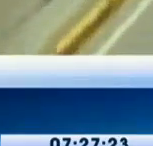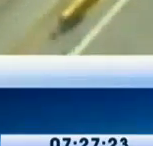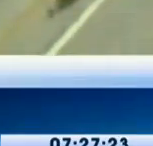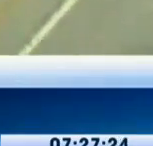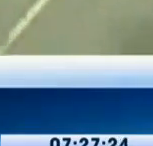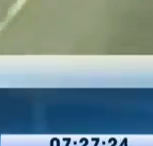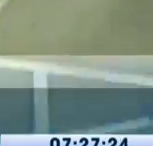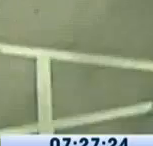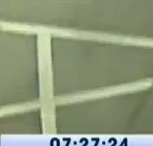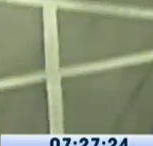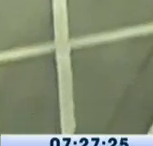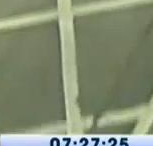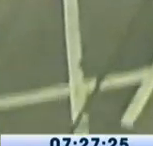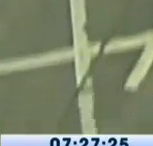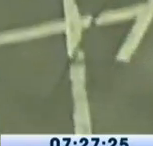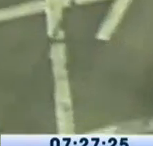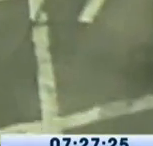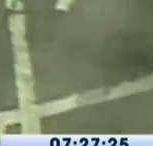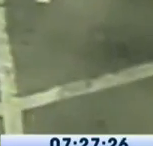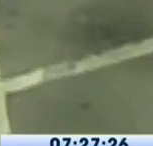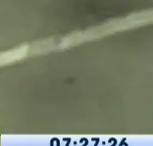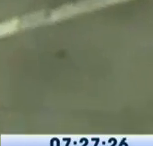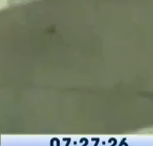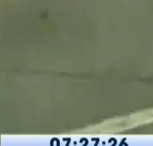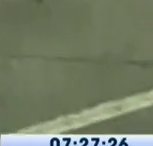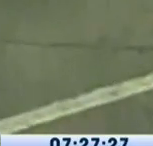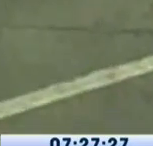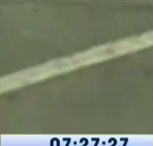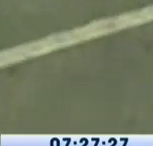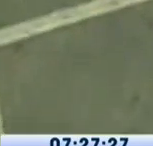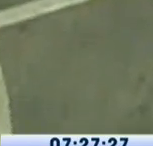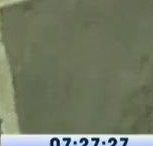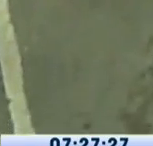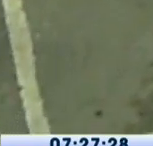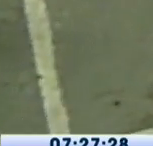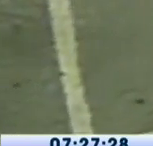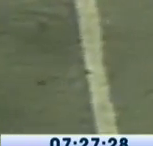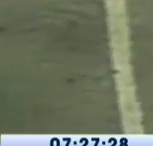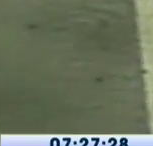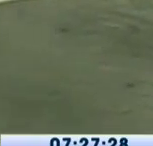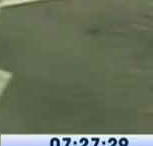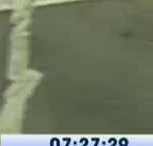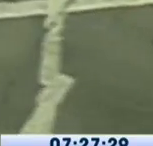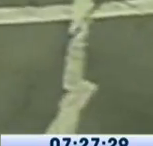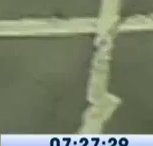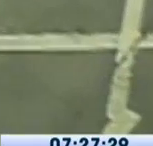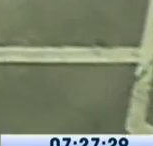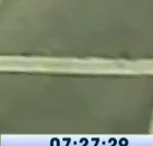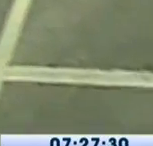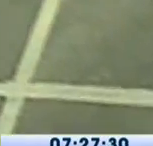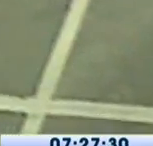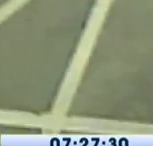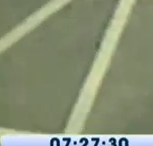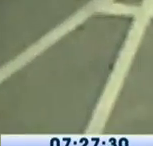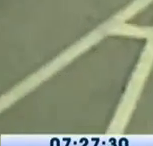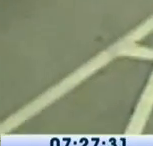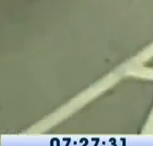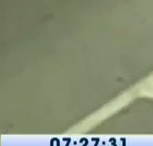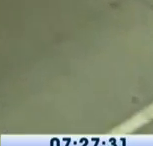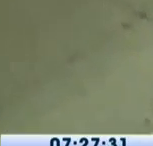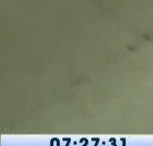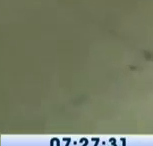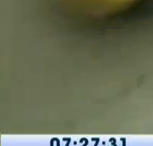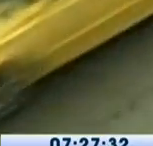del paso peatonal, algo que se ha convertido tan común, pero que no es normal y no deja de estar mal aquello, ya que ponen en peligro tanto sus